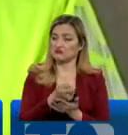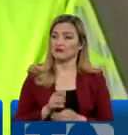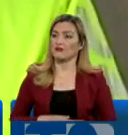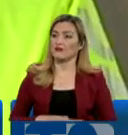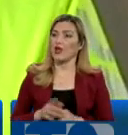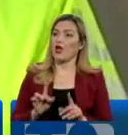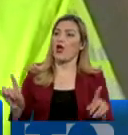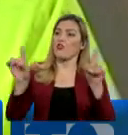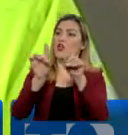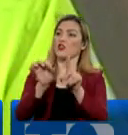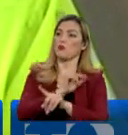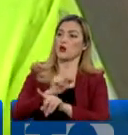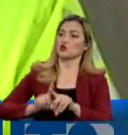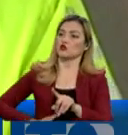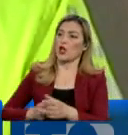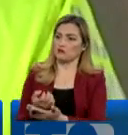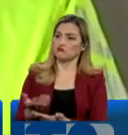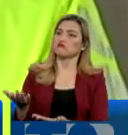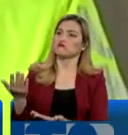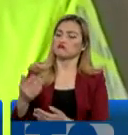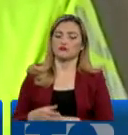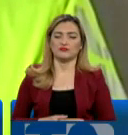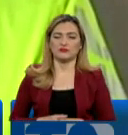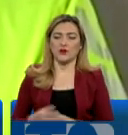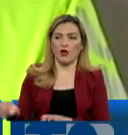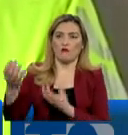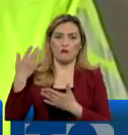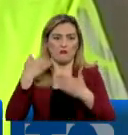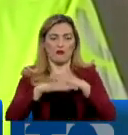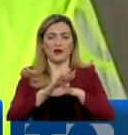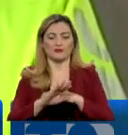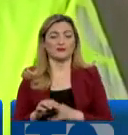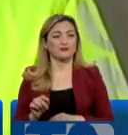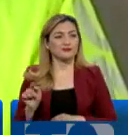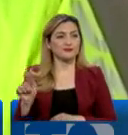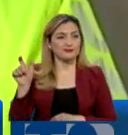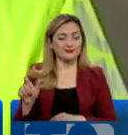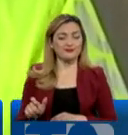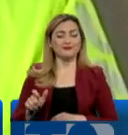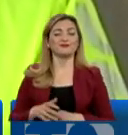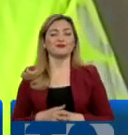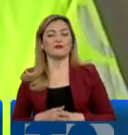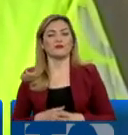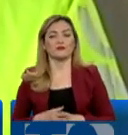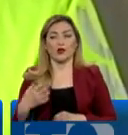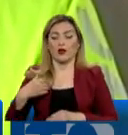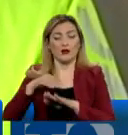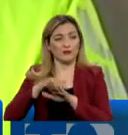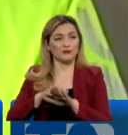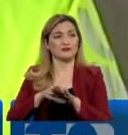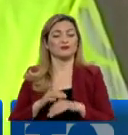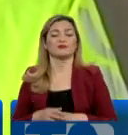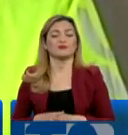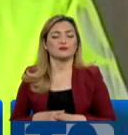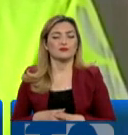pedirles sus datos personales y económicos. Una vez que tenían esta información, estos delincuentes, para darles garantía y de cierta forma